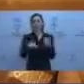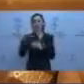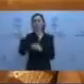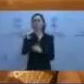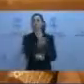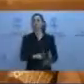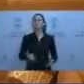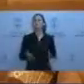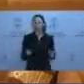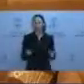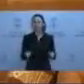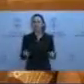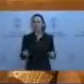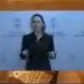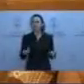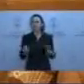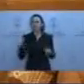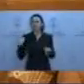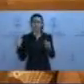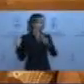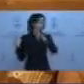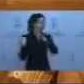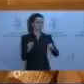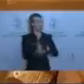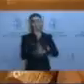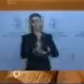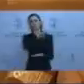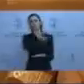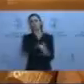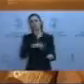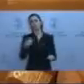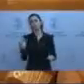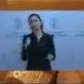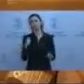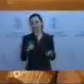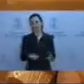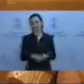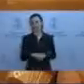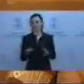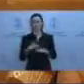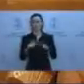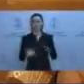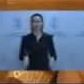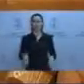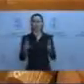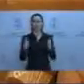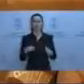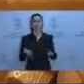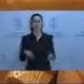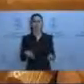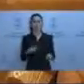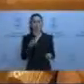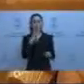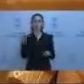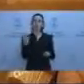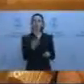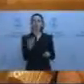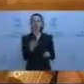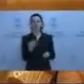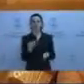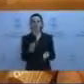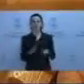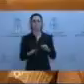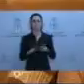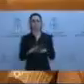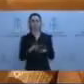o sea, lo que era equivalente a su Consejería de Presidencia hoy. Y del mismo modo establece la ley una obligación de que usted